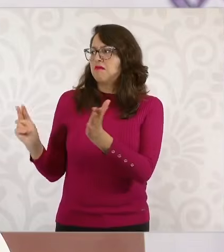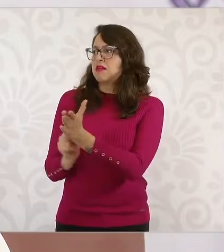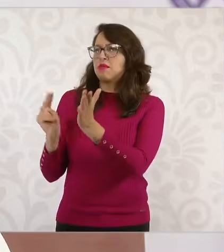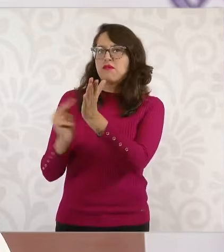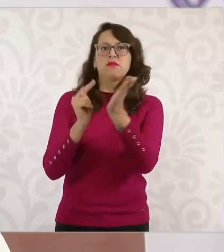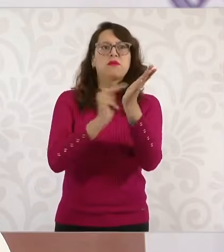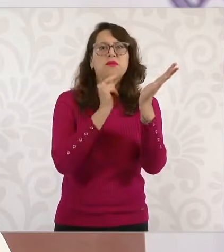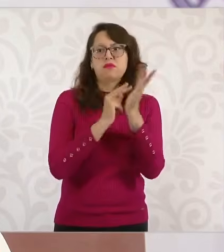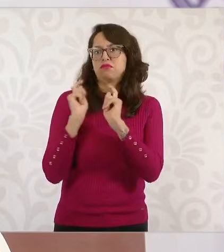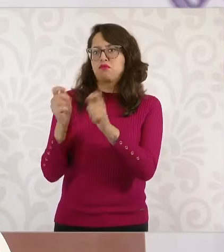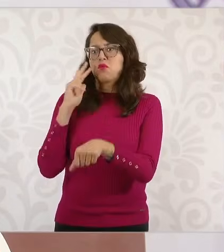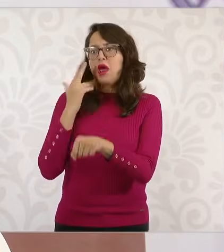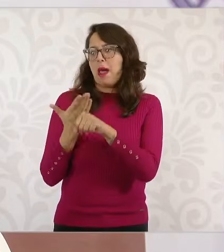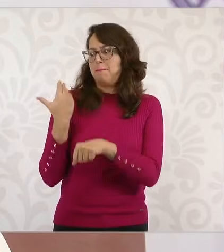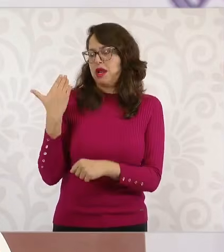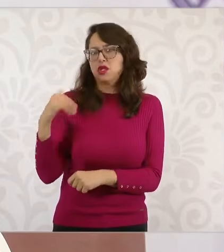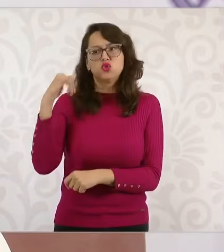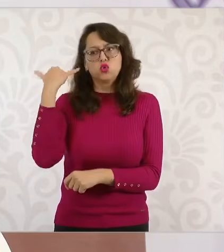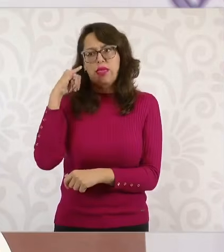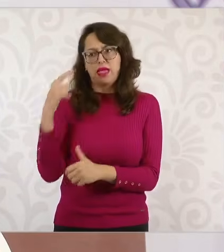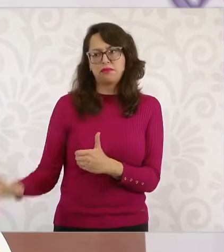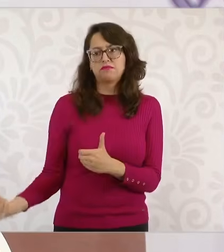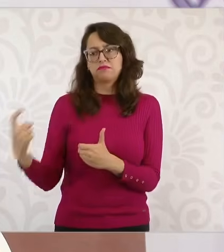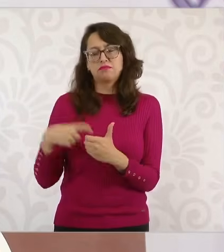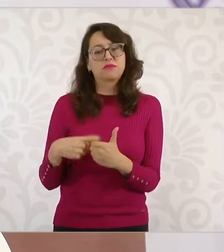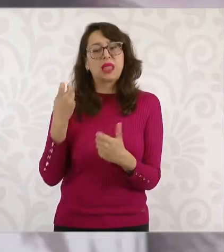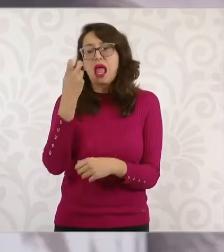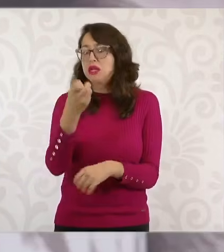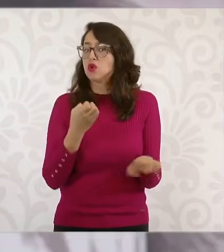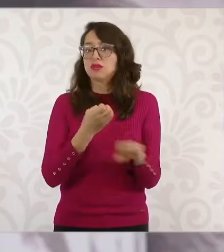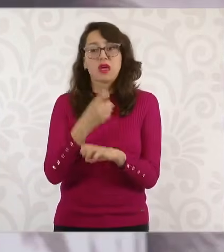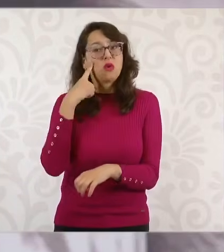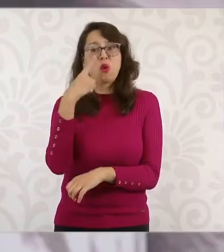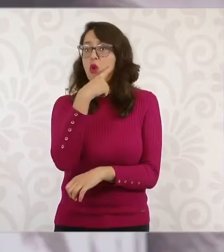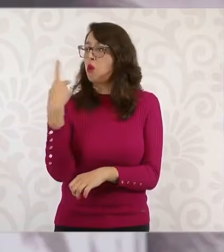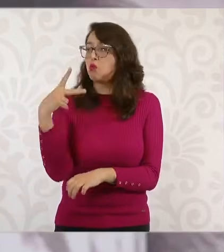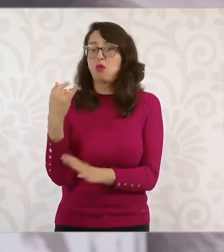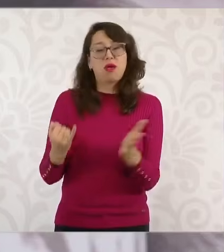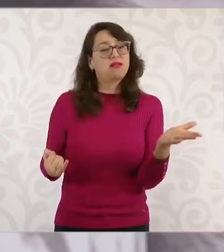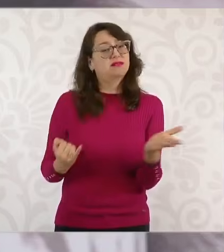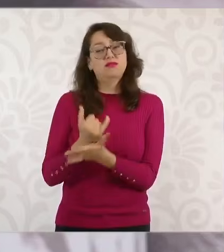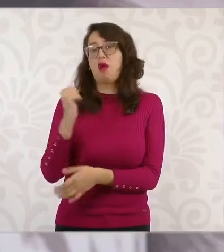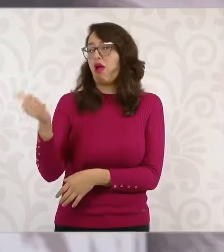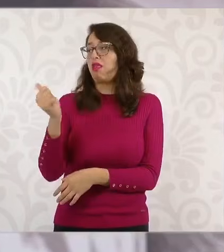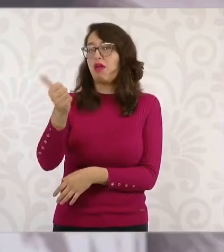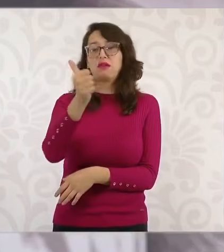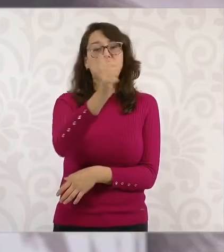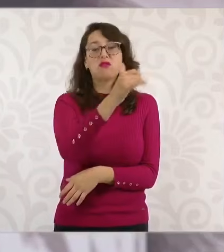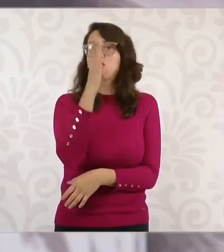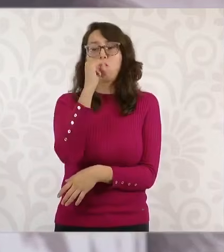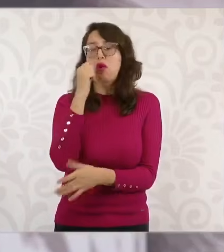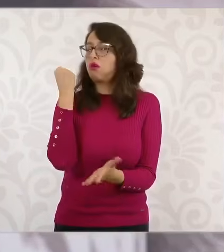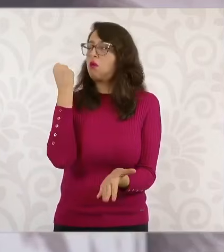Yucatán, que es el estado más reciente de adherirse. Es una decisión, así quedó establecida incluso en las reformas que hicieron a la Ley de Constitución